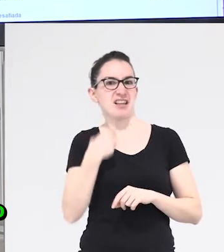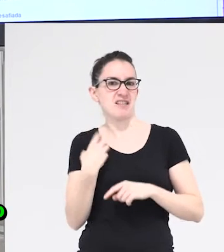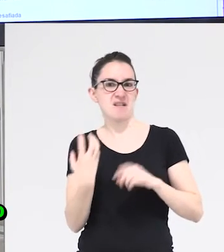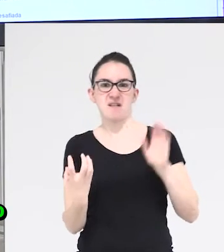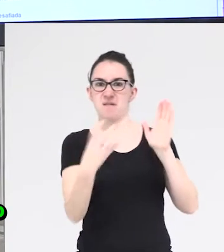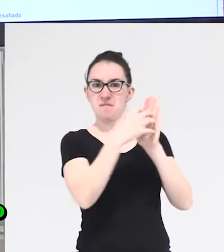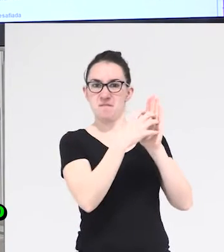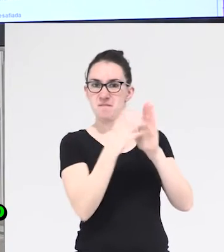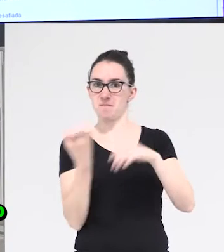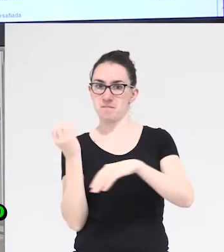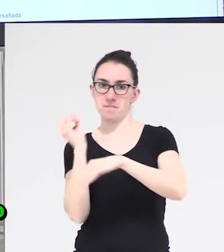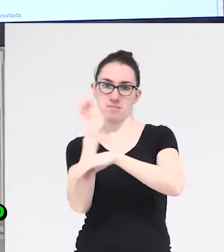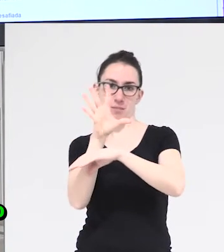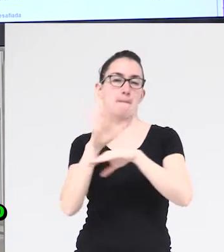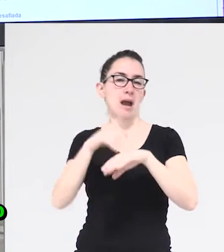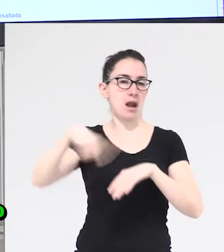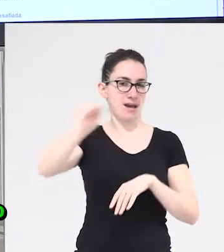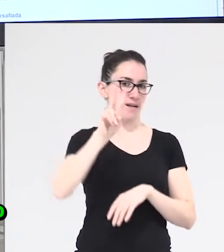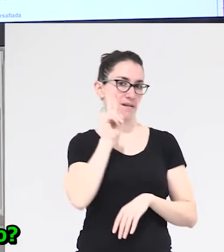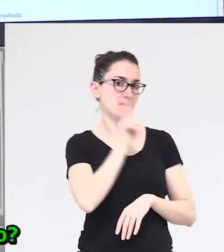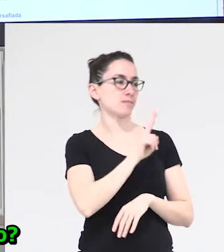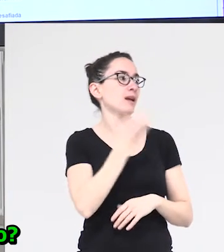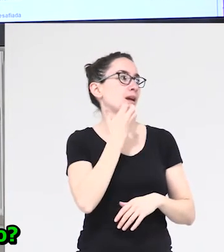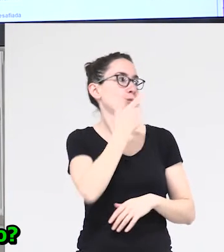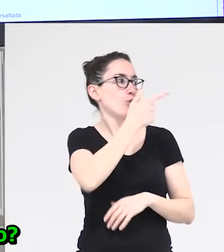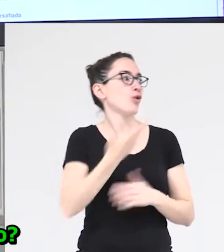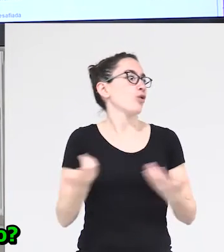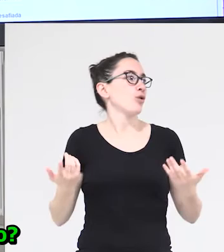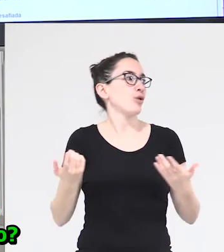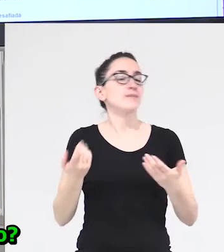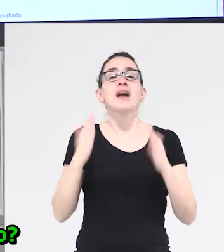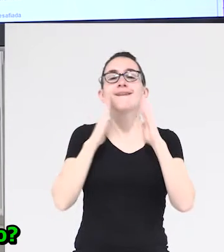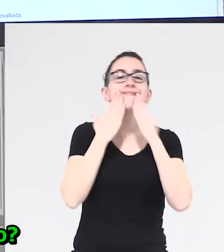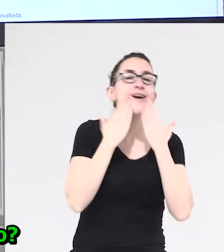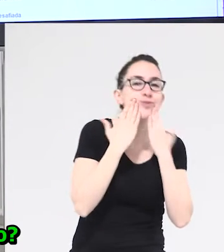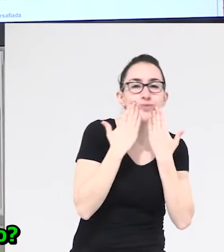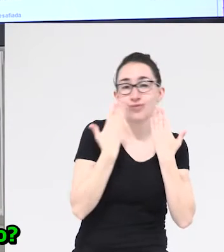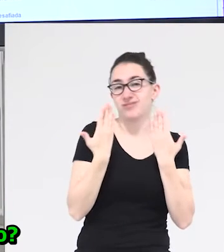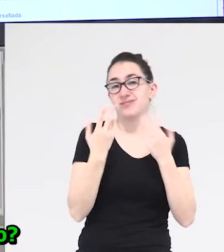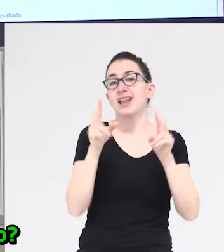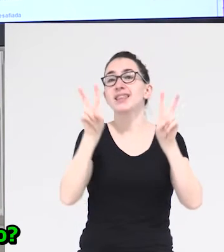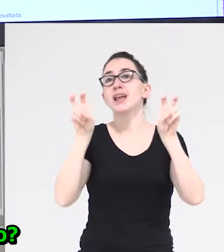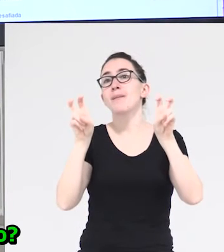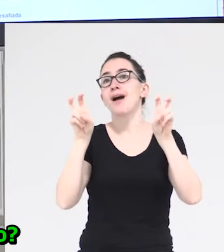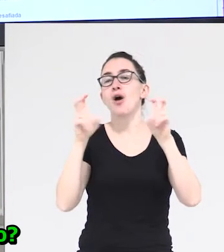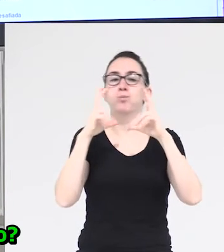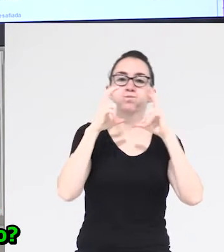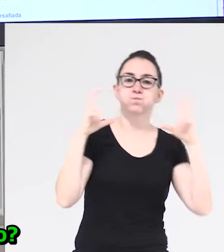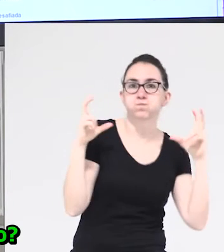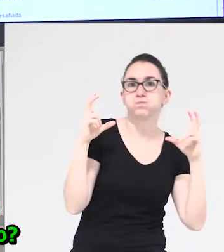daban ganas de compartir es esto, por ejemplo, cosas como Facebook hablando de